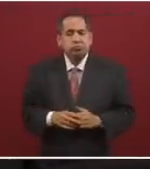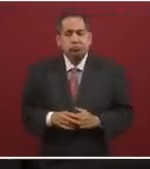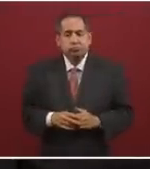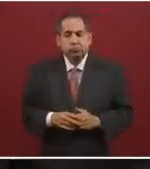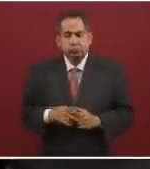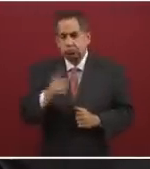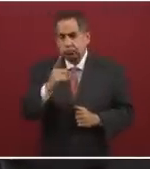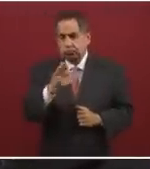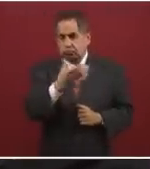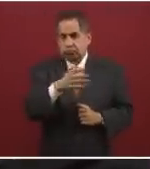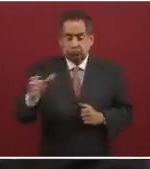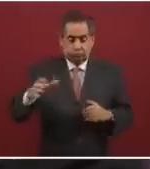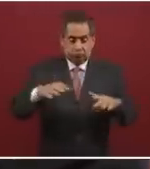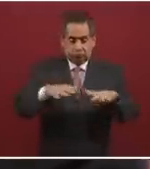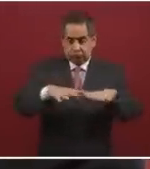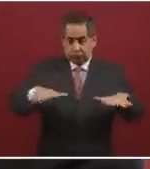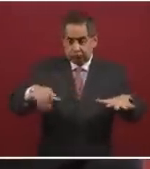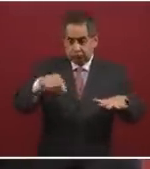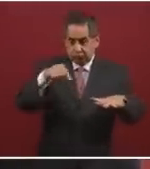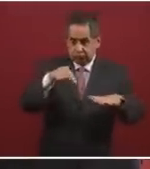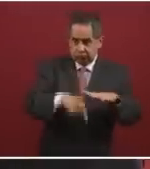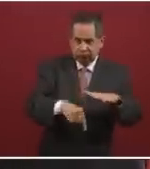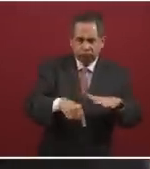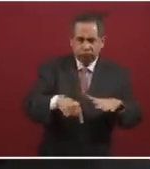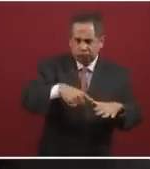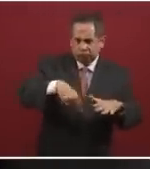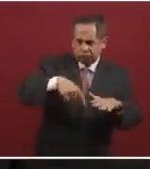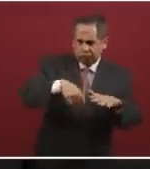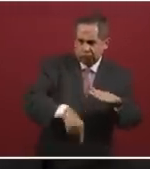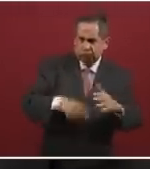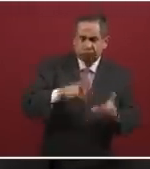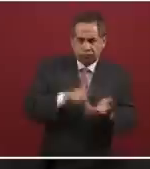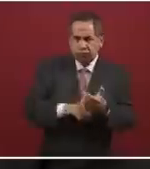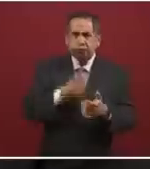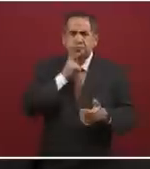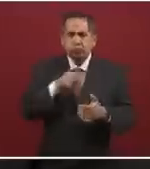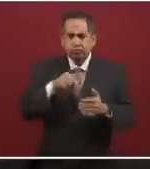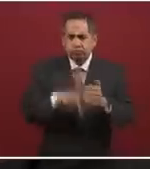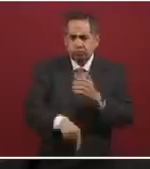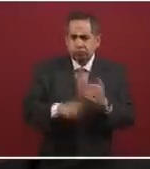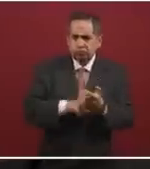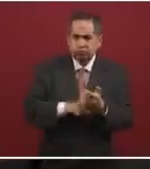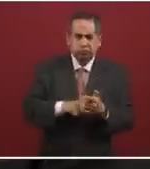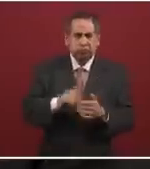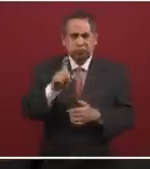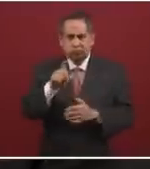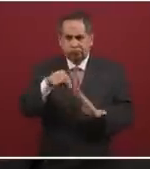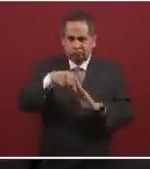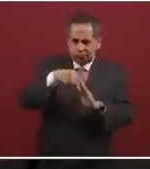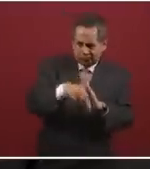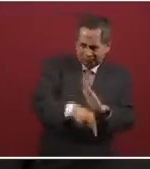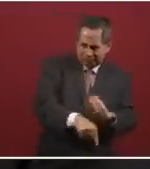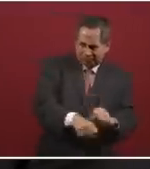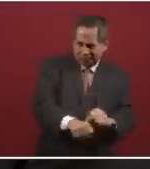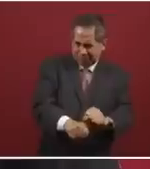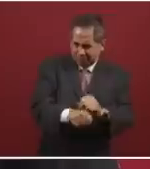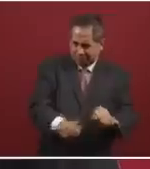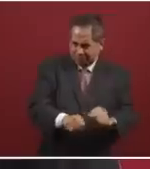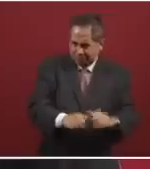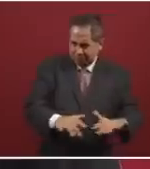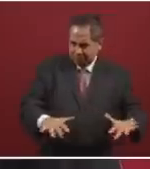un campo. Es un pozo petrolero con fracking. Se